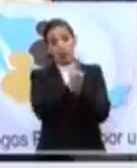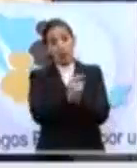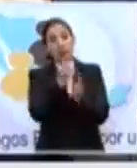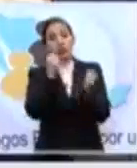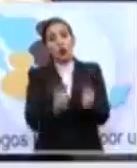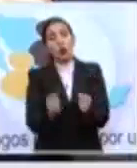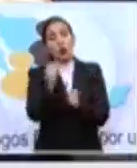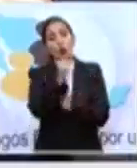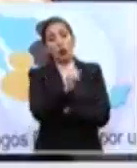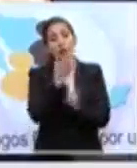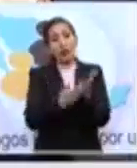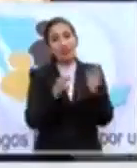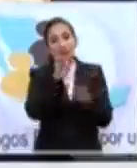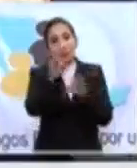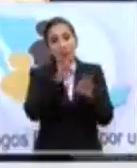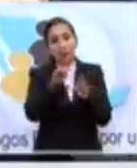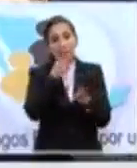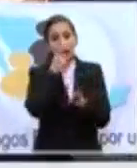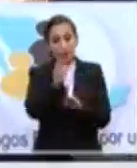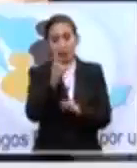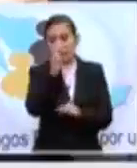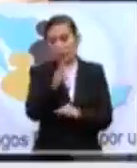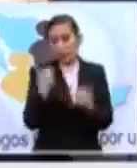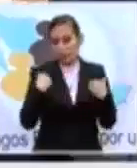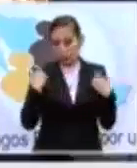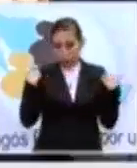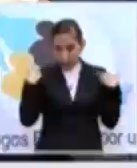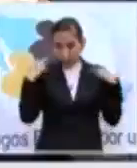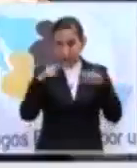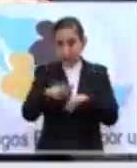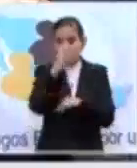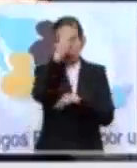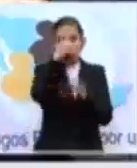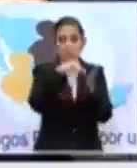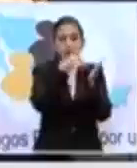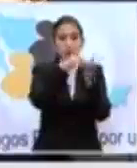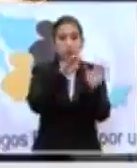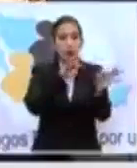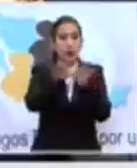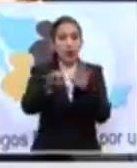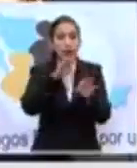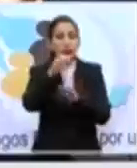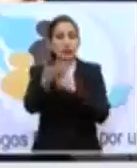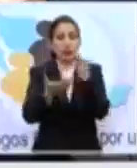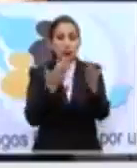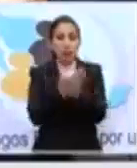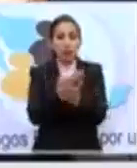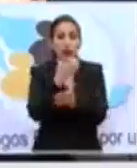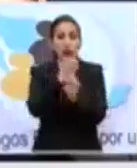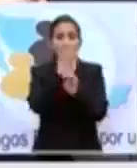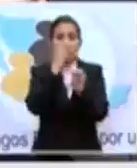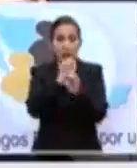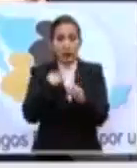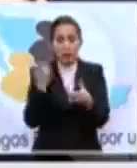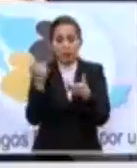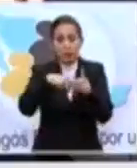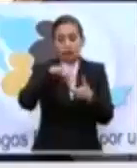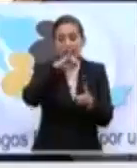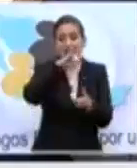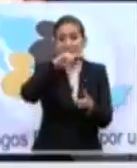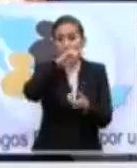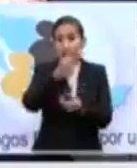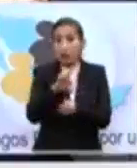desempleo que saca honrosamente, yo los represento, a los 2 millones de trabajadores al servicio del Estado que formamos parte del